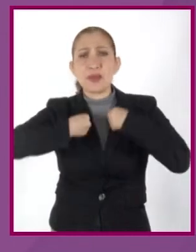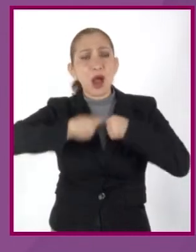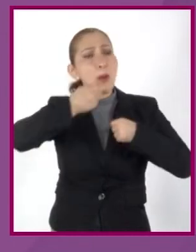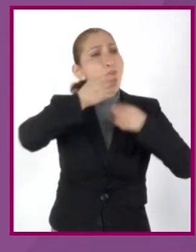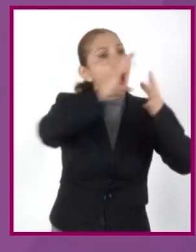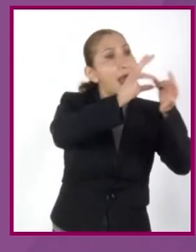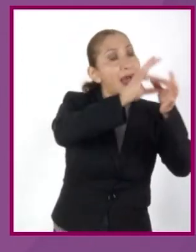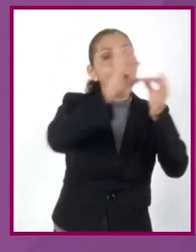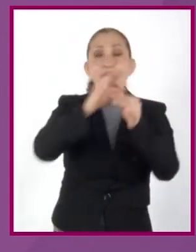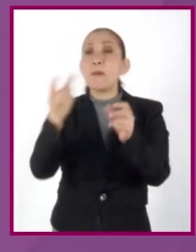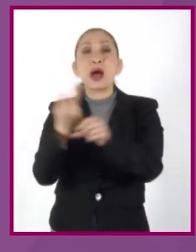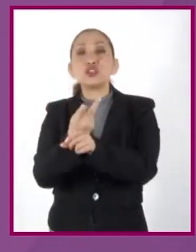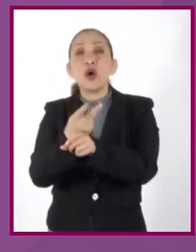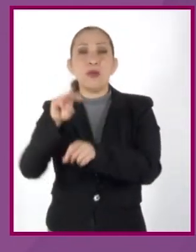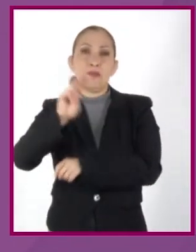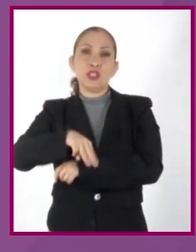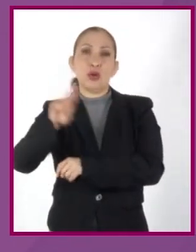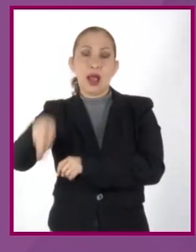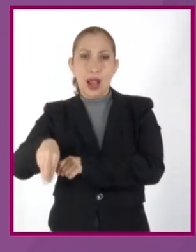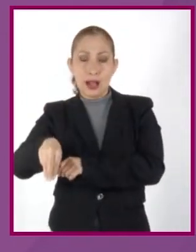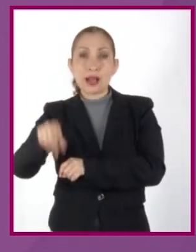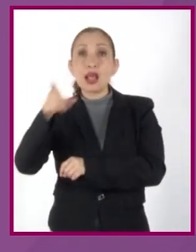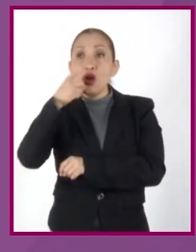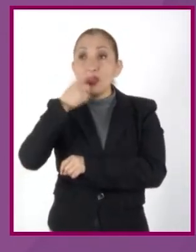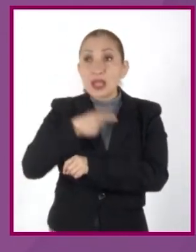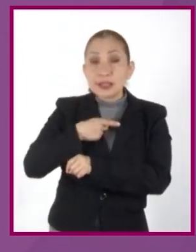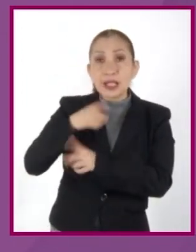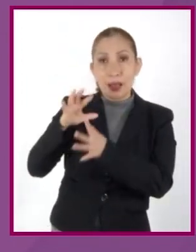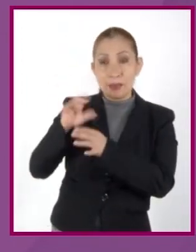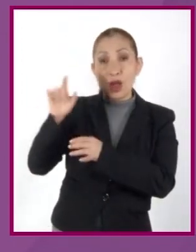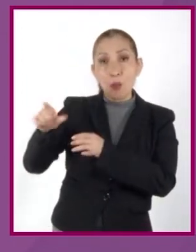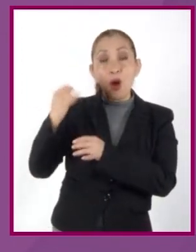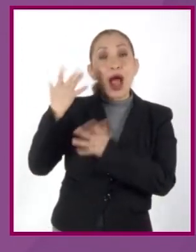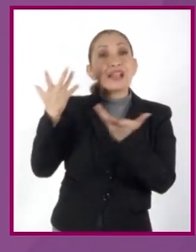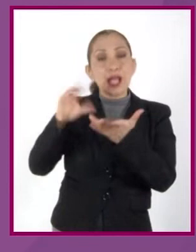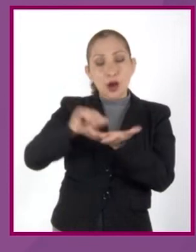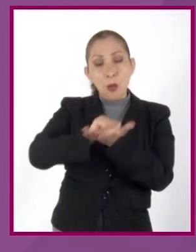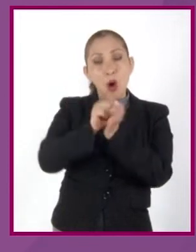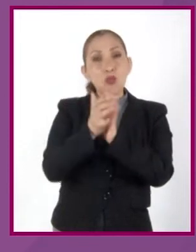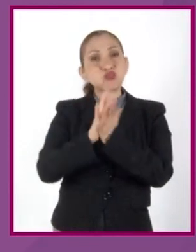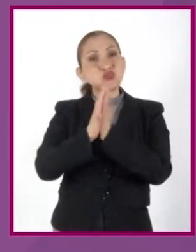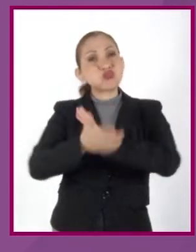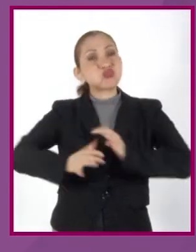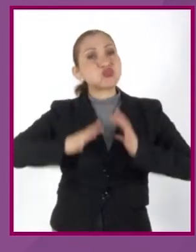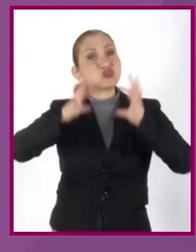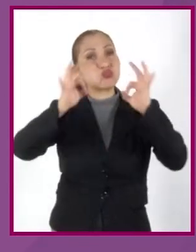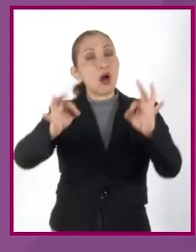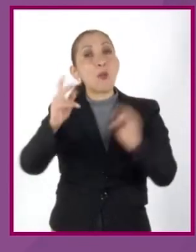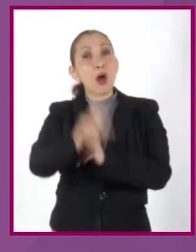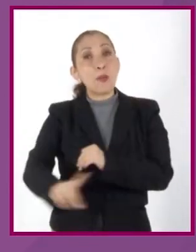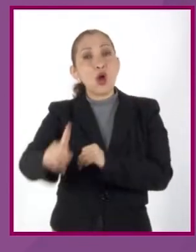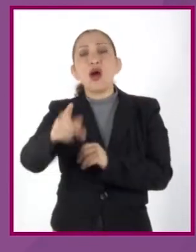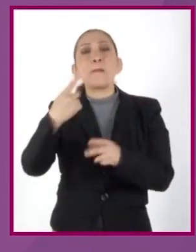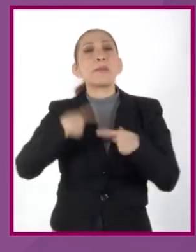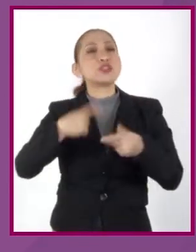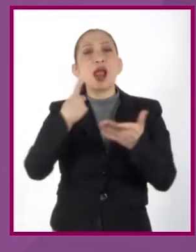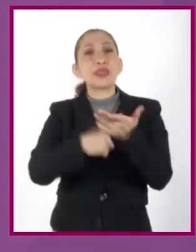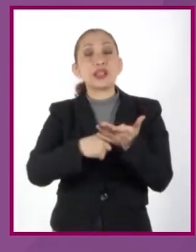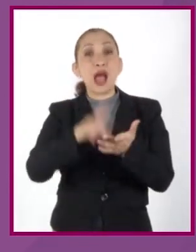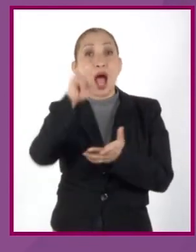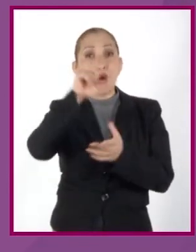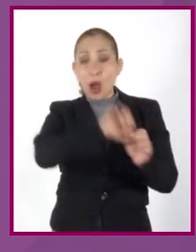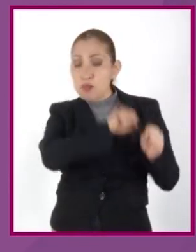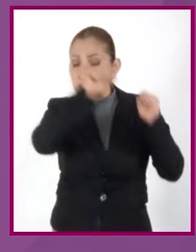El lugar donde ocurre es Michoacán. Lo que nos cuenta o explica es la creación de un pueblo. El personaje es una niña, quien es arrojada al